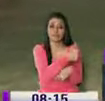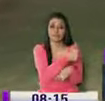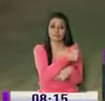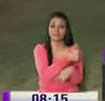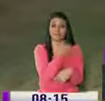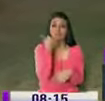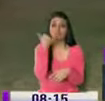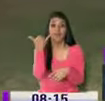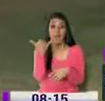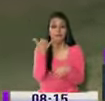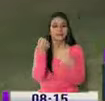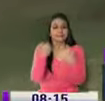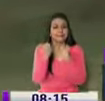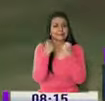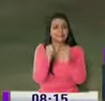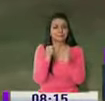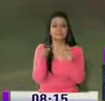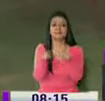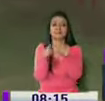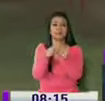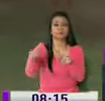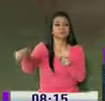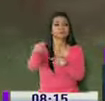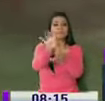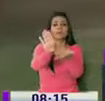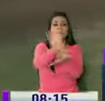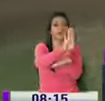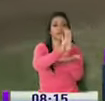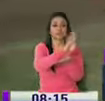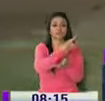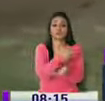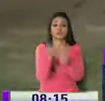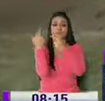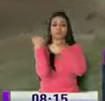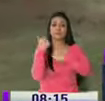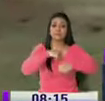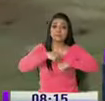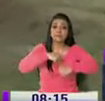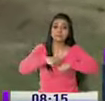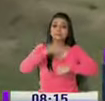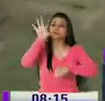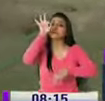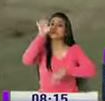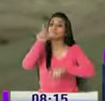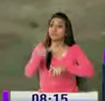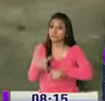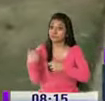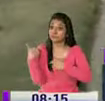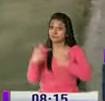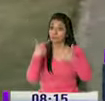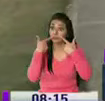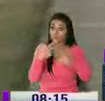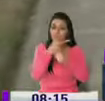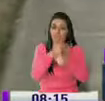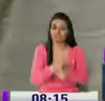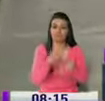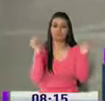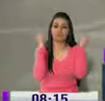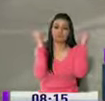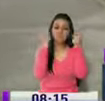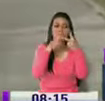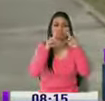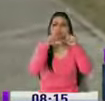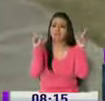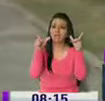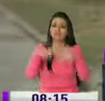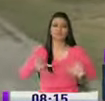da de igual manera en otros barrios, en donde ellos se encargan de gestionar los padrinos. Entonces hacen acercamientos a fundaciones, a empresas